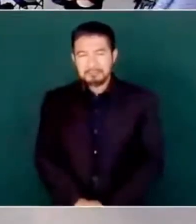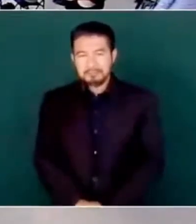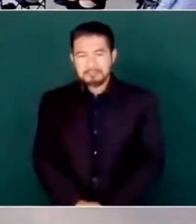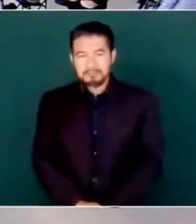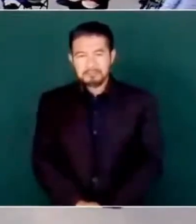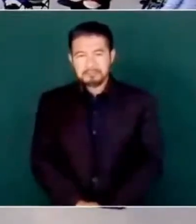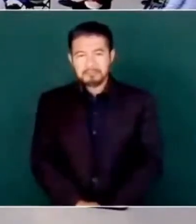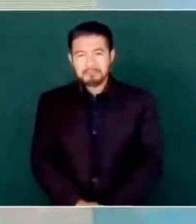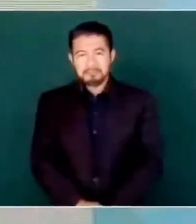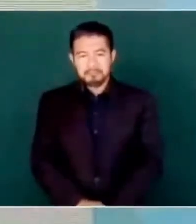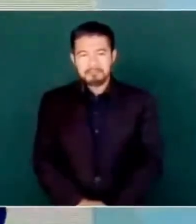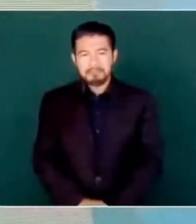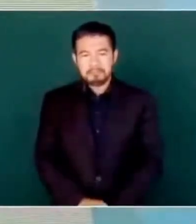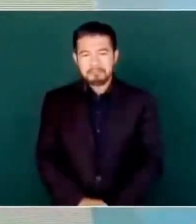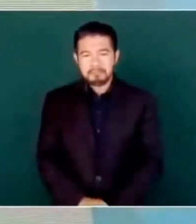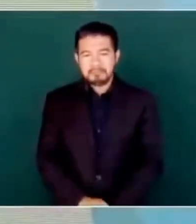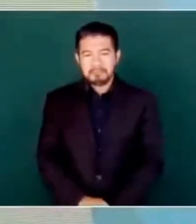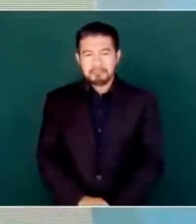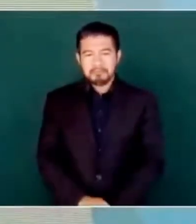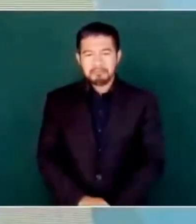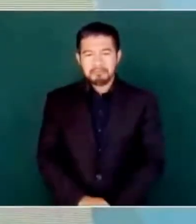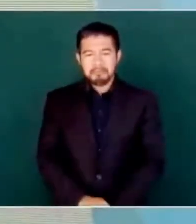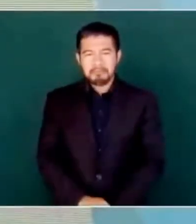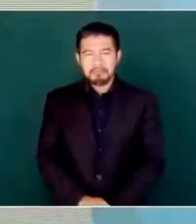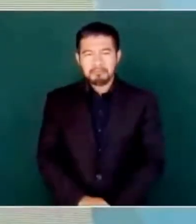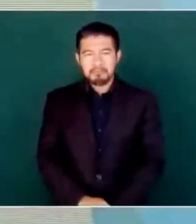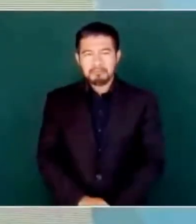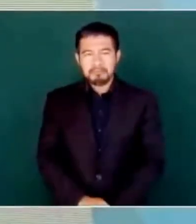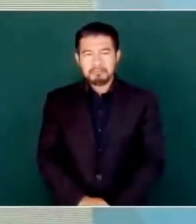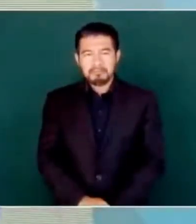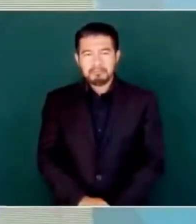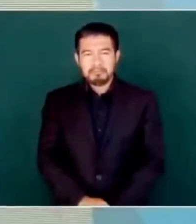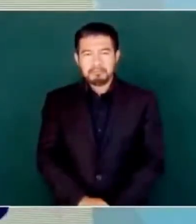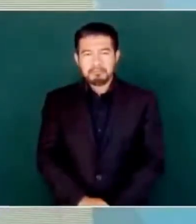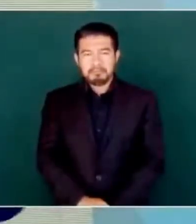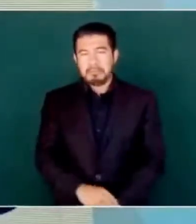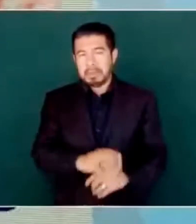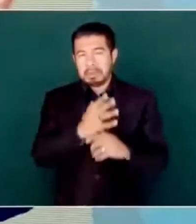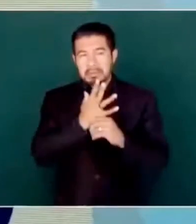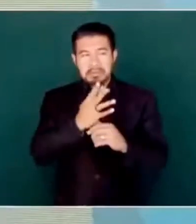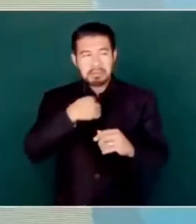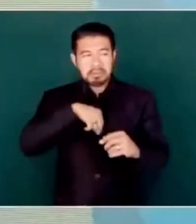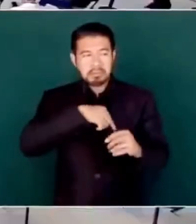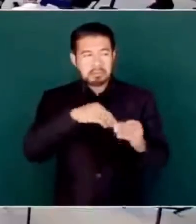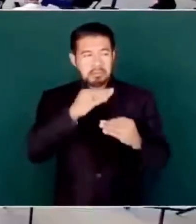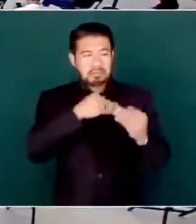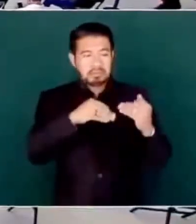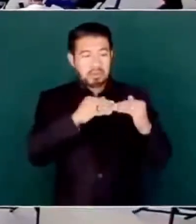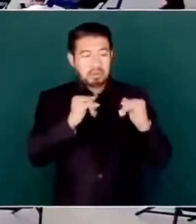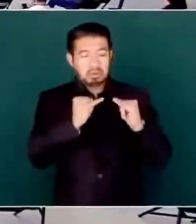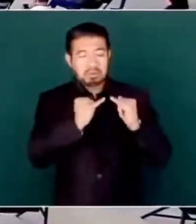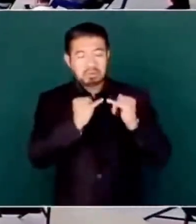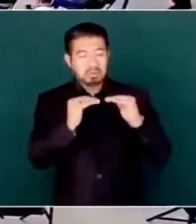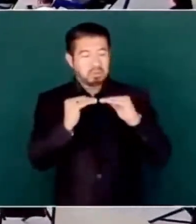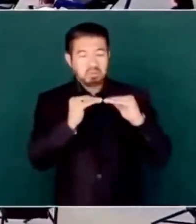O sea, llegan a la conclusión de que todos somos iguales.